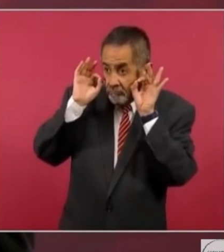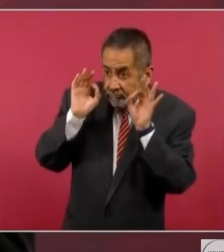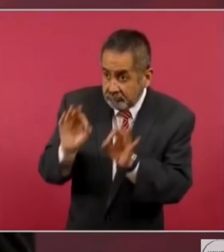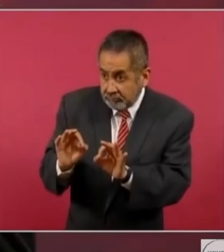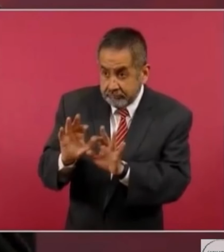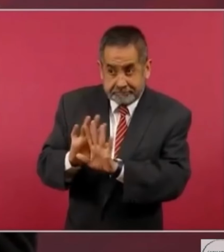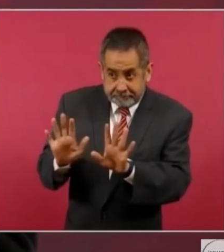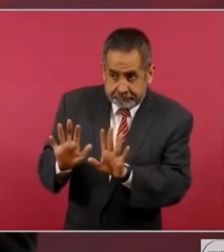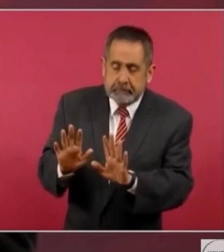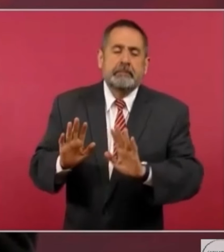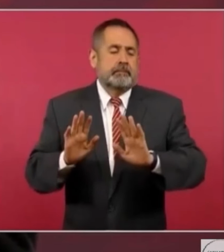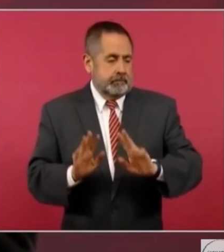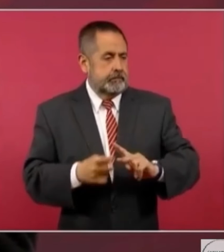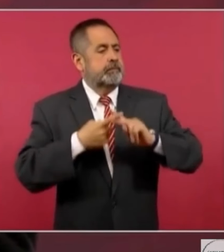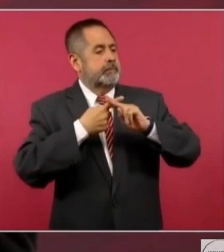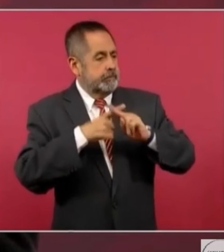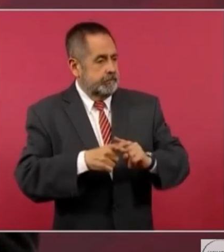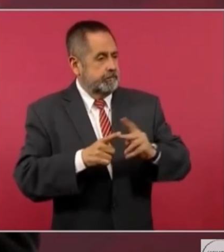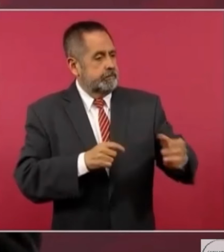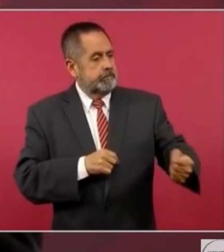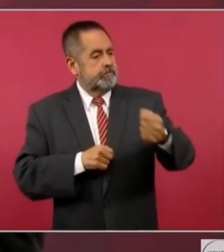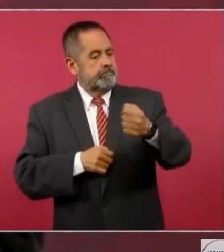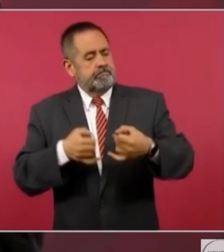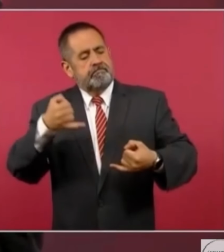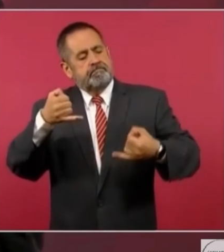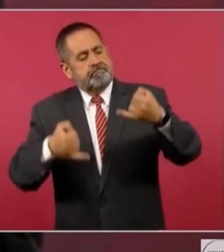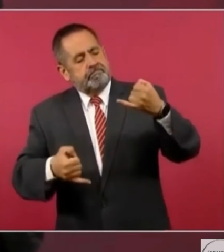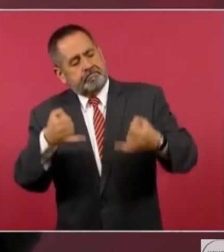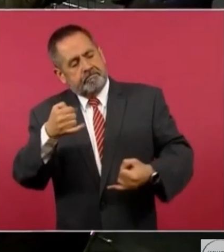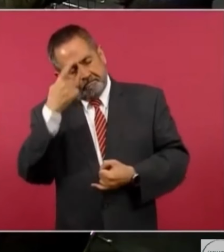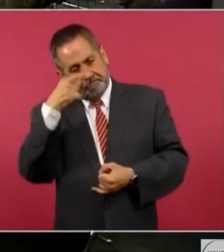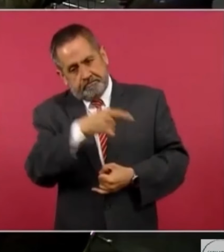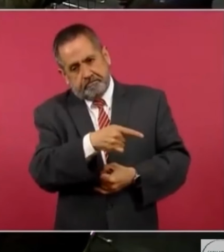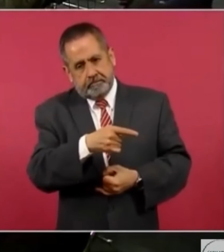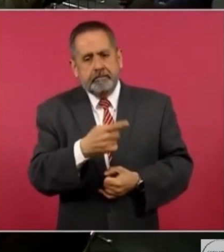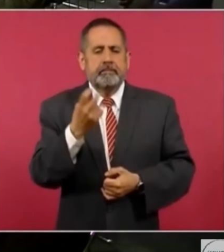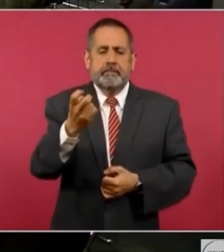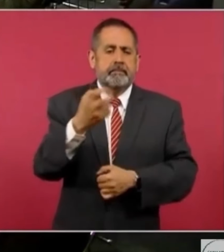inicia el proceso de juicio. Eso sería el procedimiento. Señor presidente.